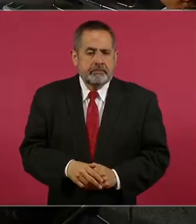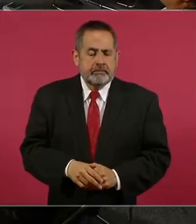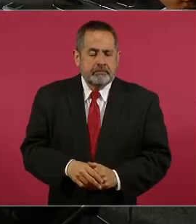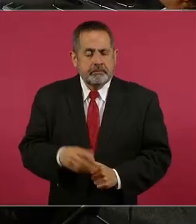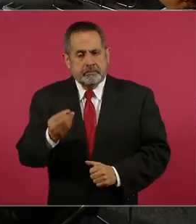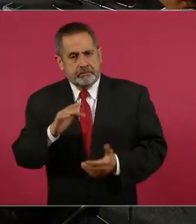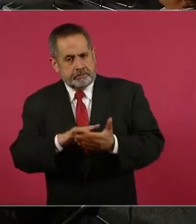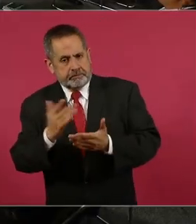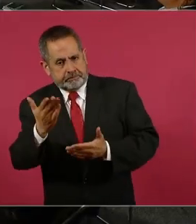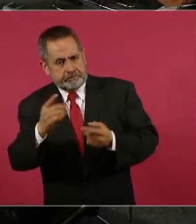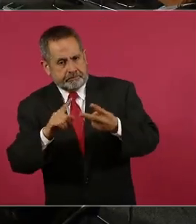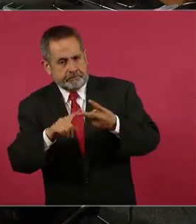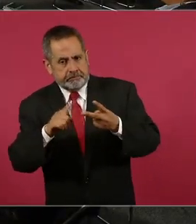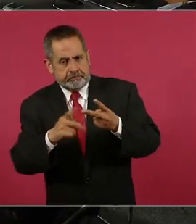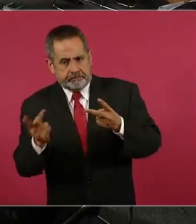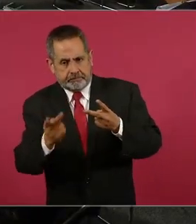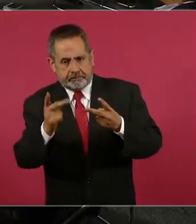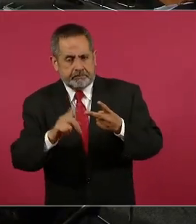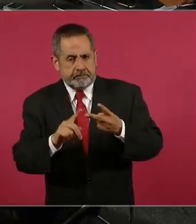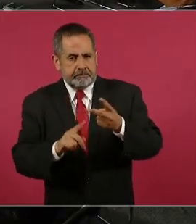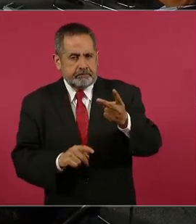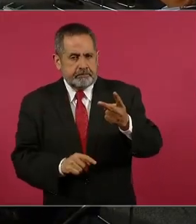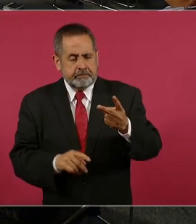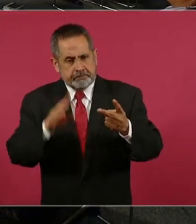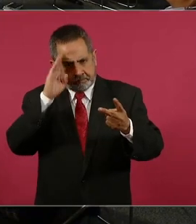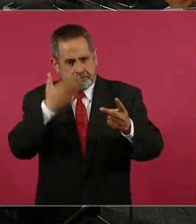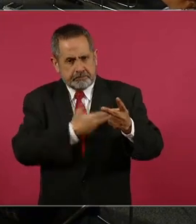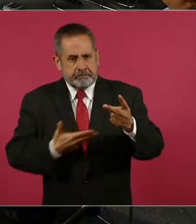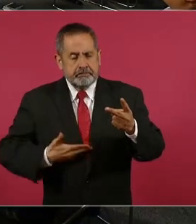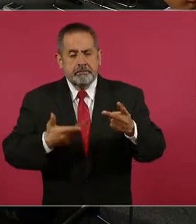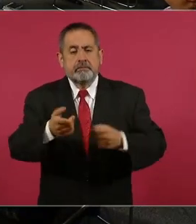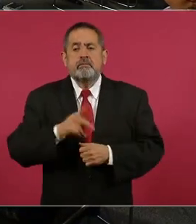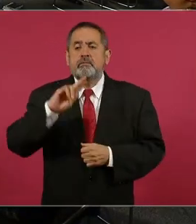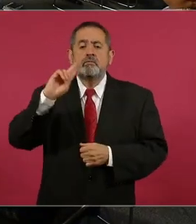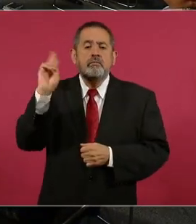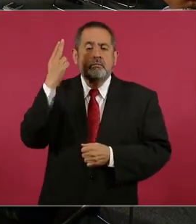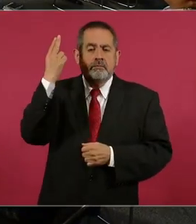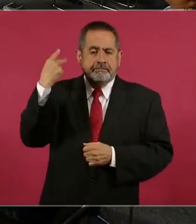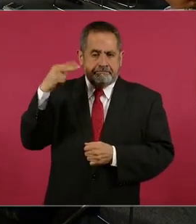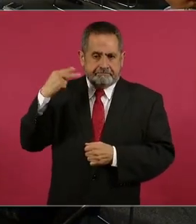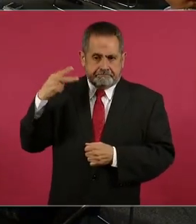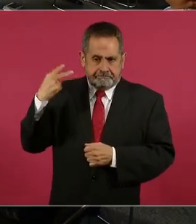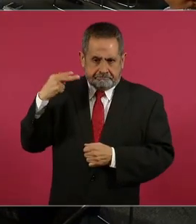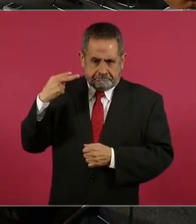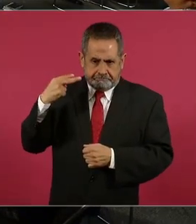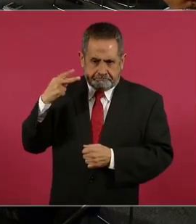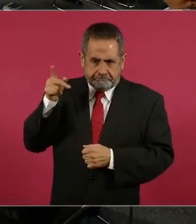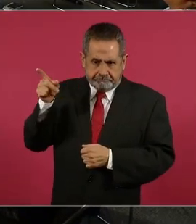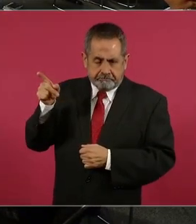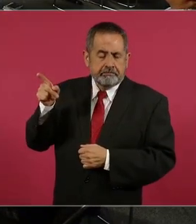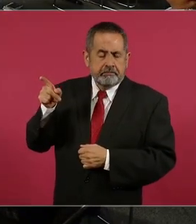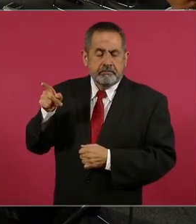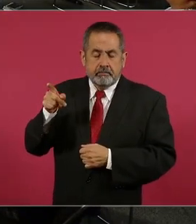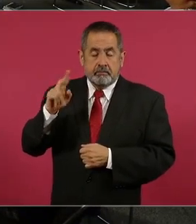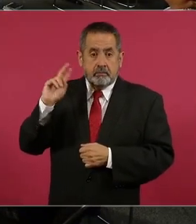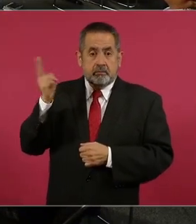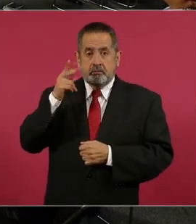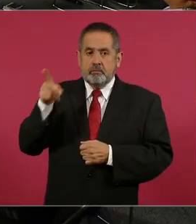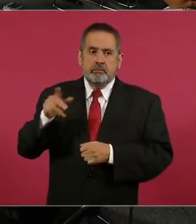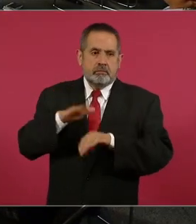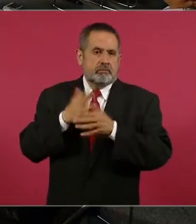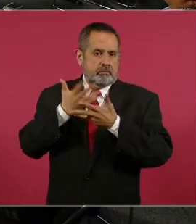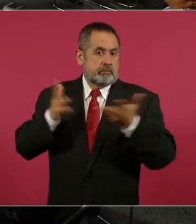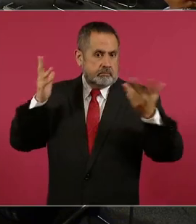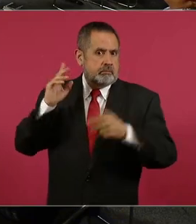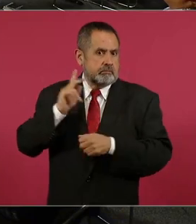señor. La segunda pregunta. Señor presidente, la Universidad Veracruzana es actualmente una de las universidades más grandes